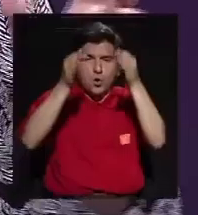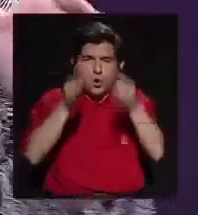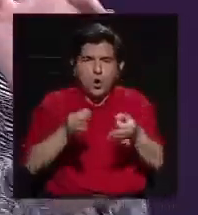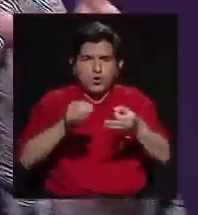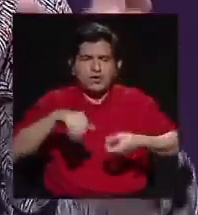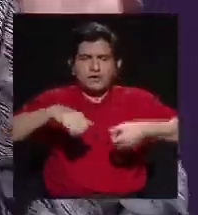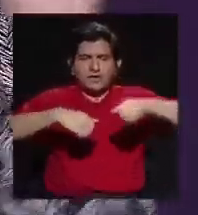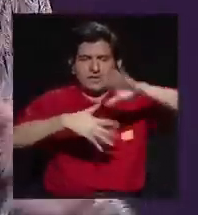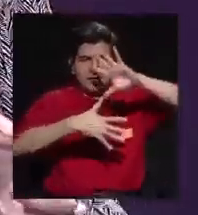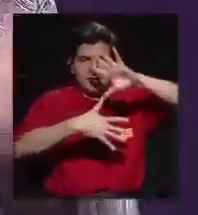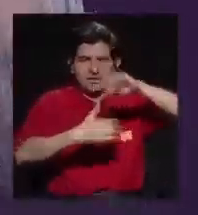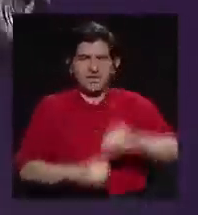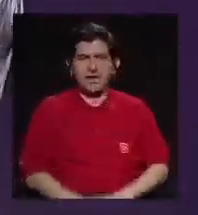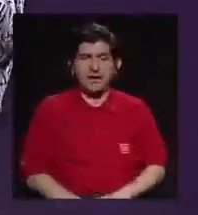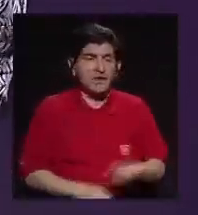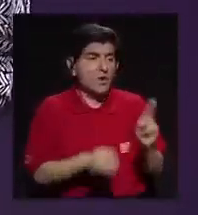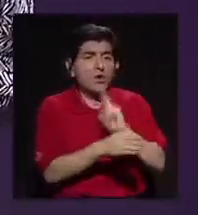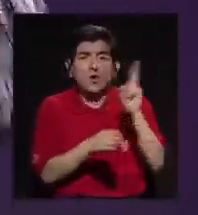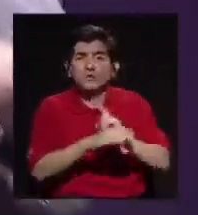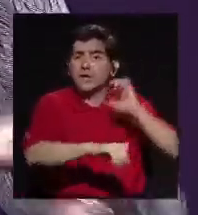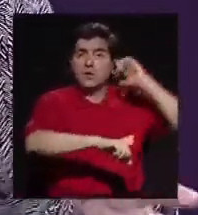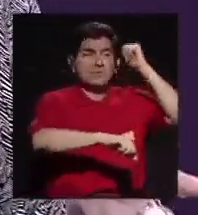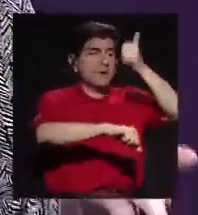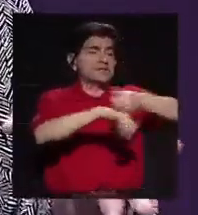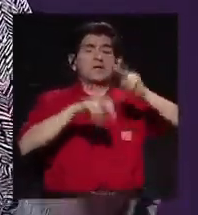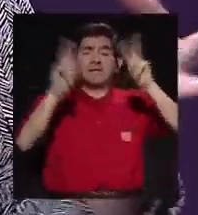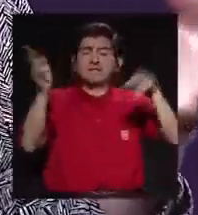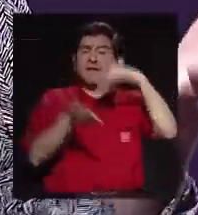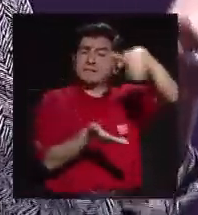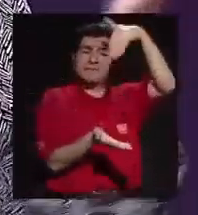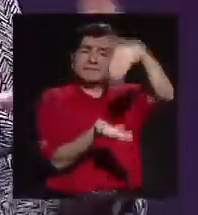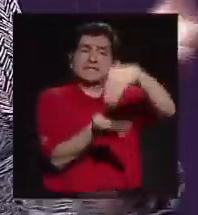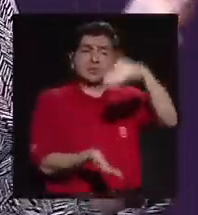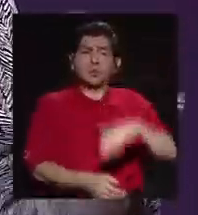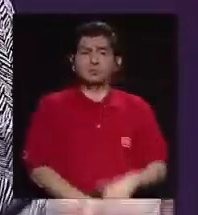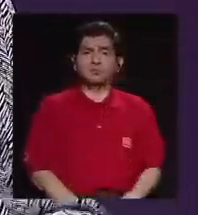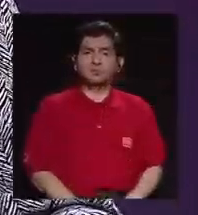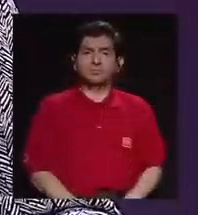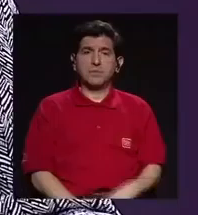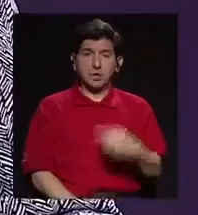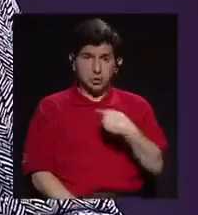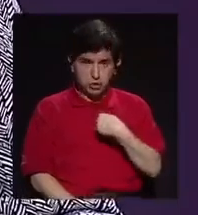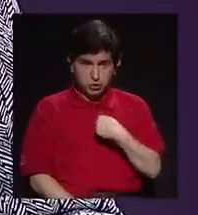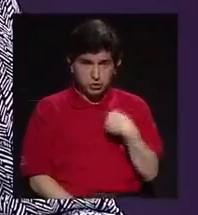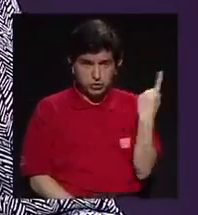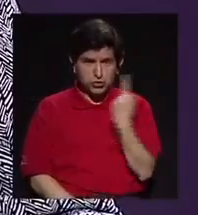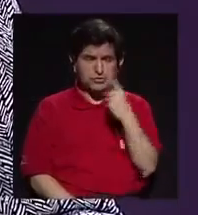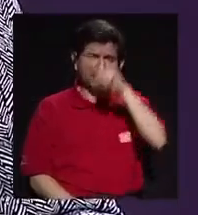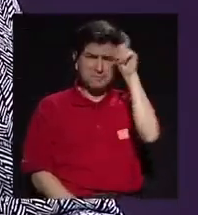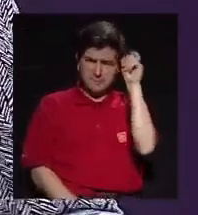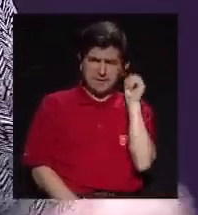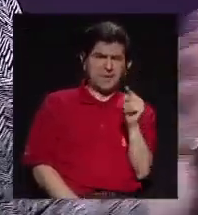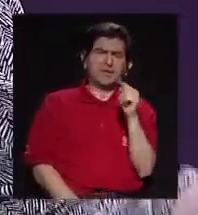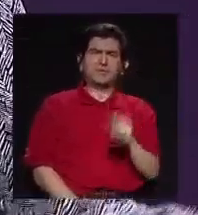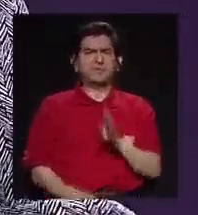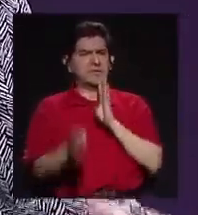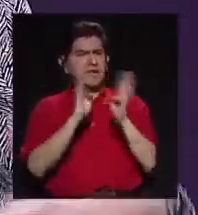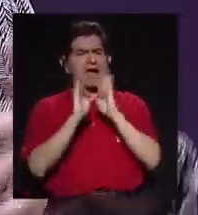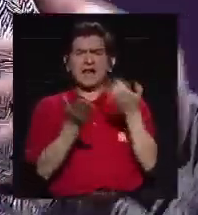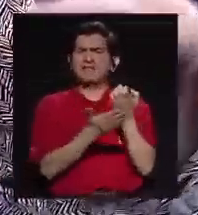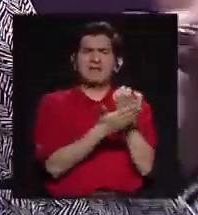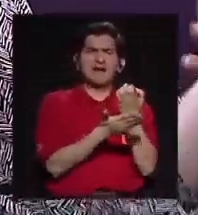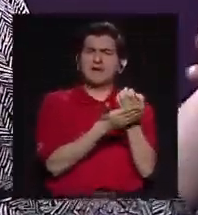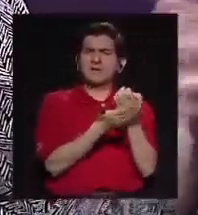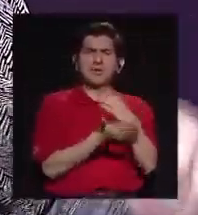Interamericana, que lo agarraron para posicionarlo como tema central. Entonces, y yo siempre me he preguntado, ¿verdad?, cuando hablamos de